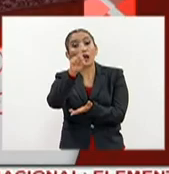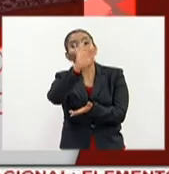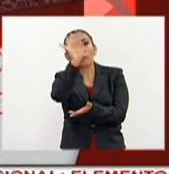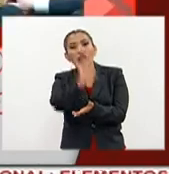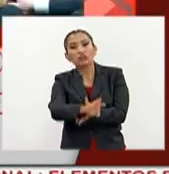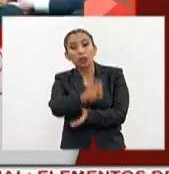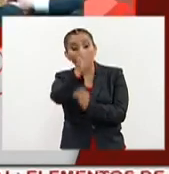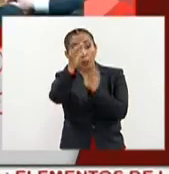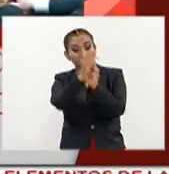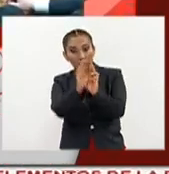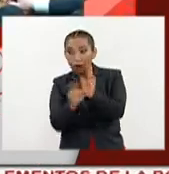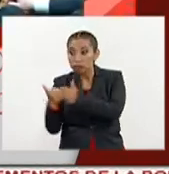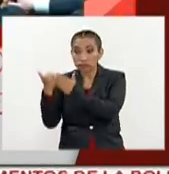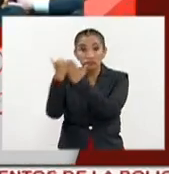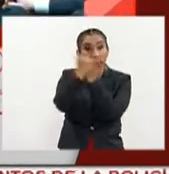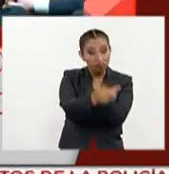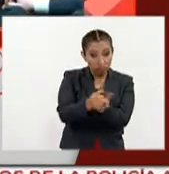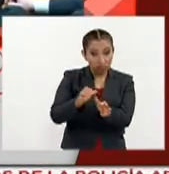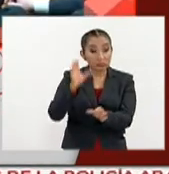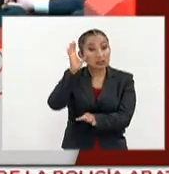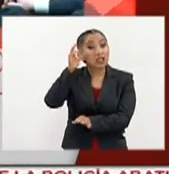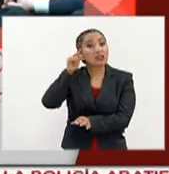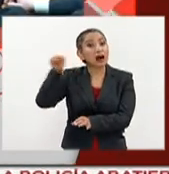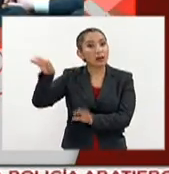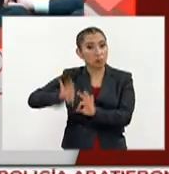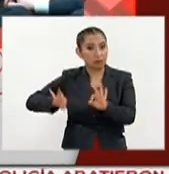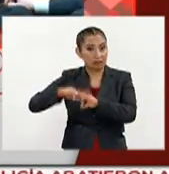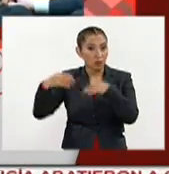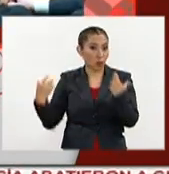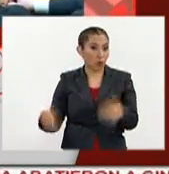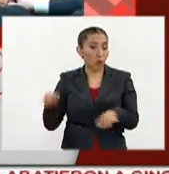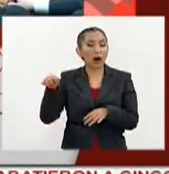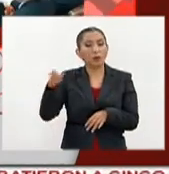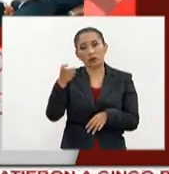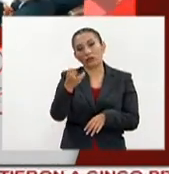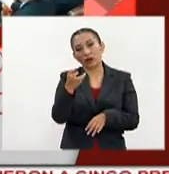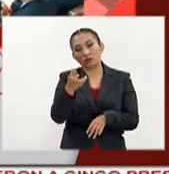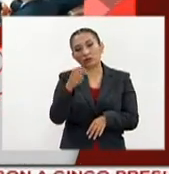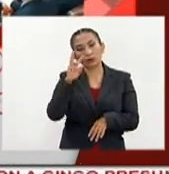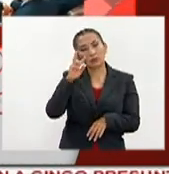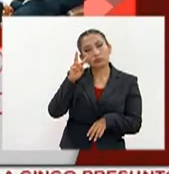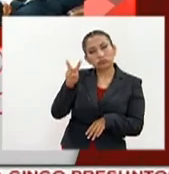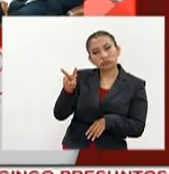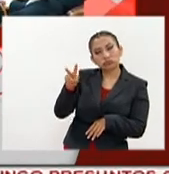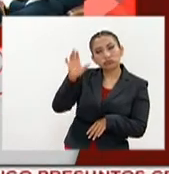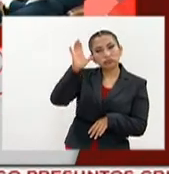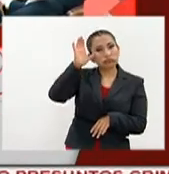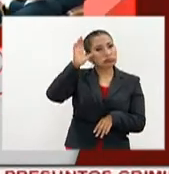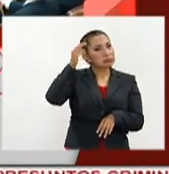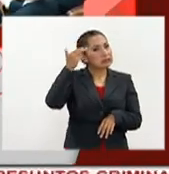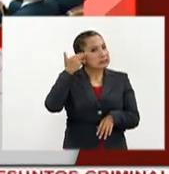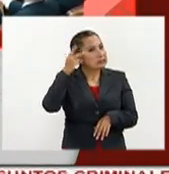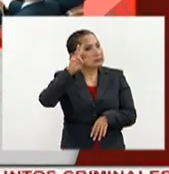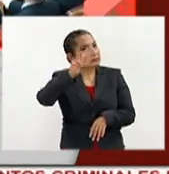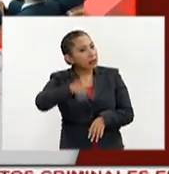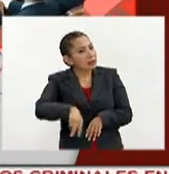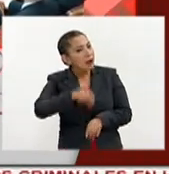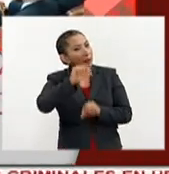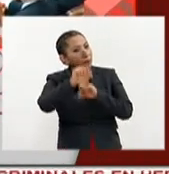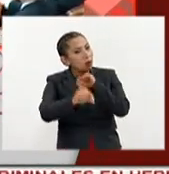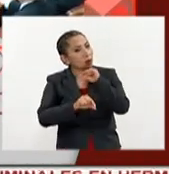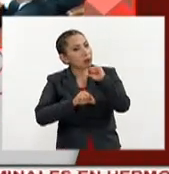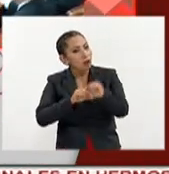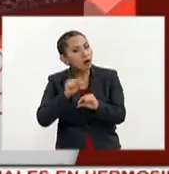30% del crecimiento global. De ahí su importancia. Entendiendo eso, vemos cómo China efectivamente se ha tratado